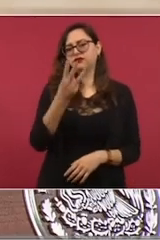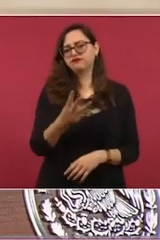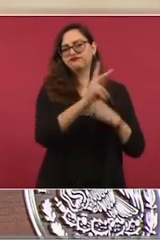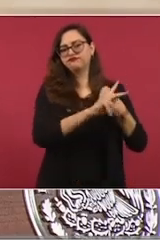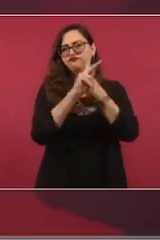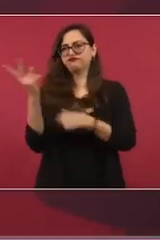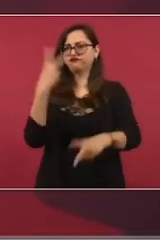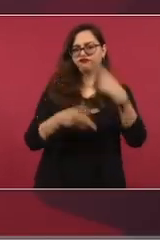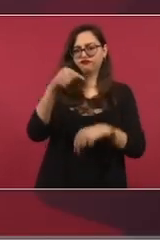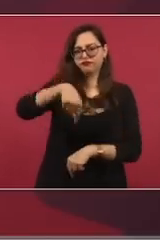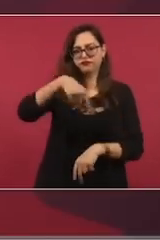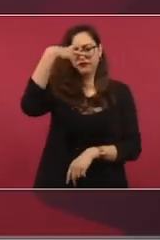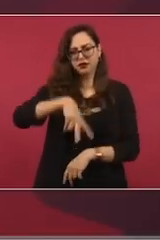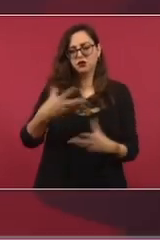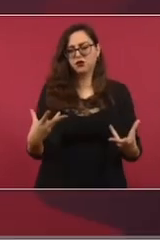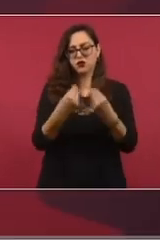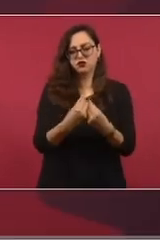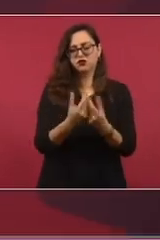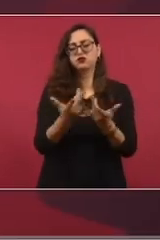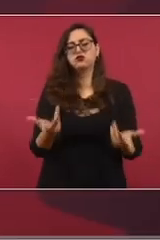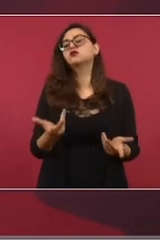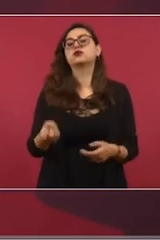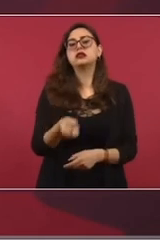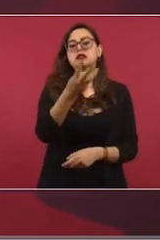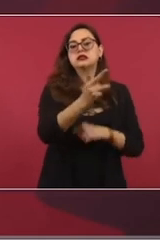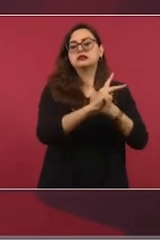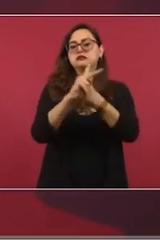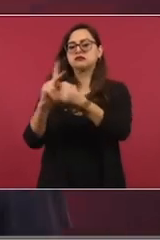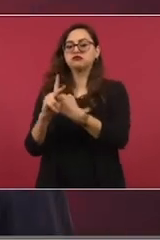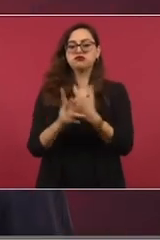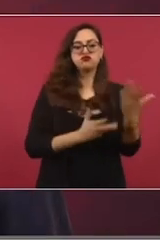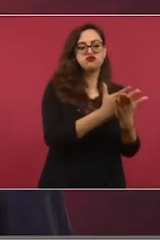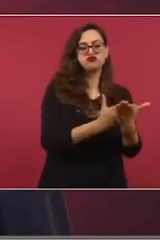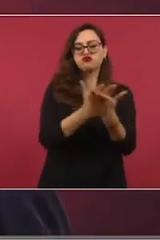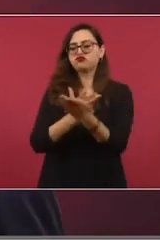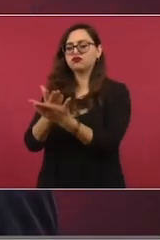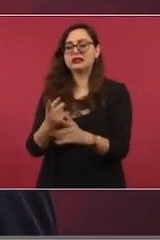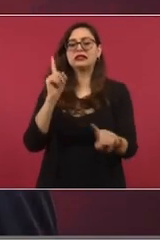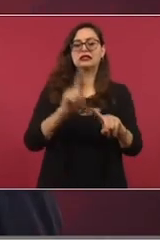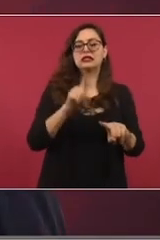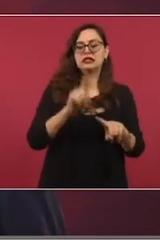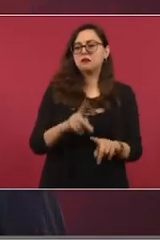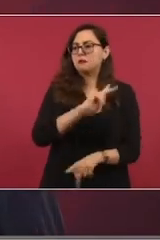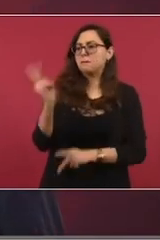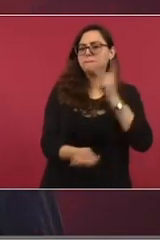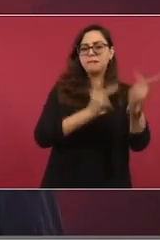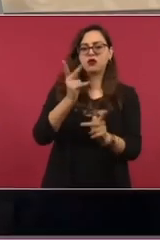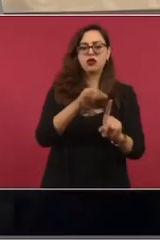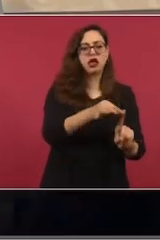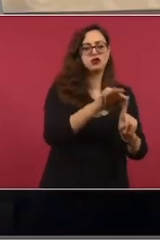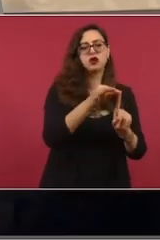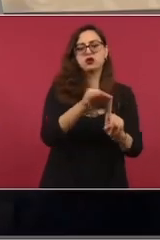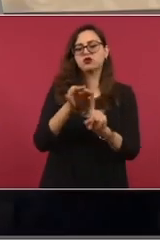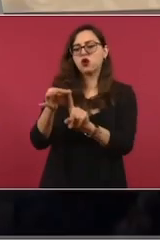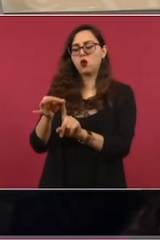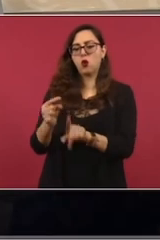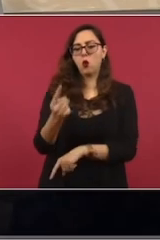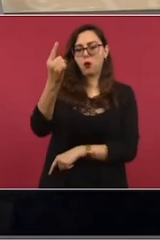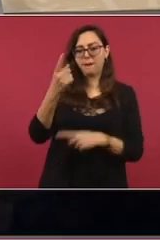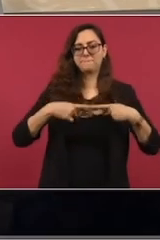este gobierno de los tres decidió que iba a hacer una pregunta y que este